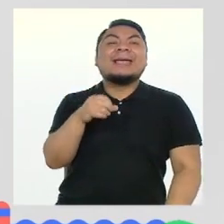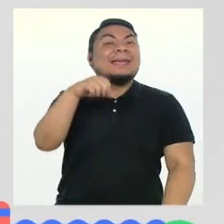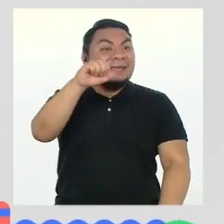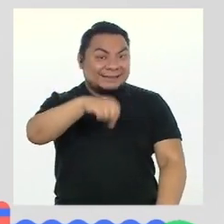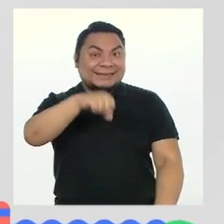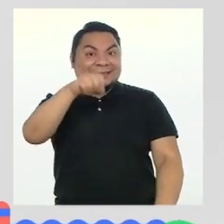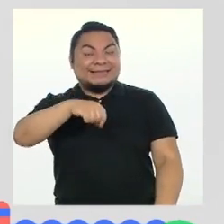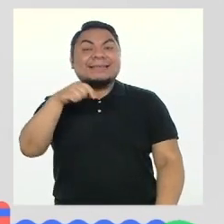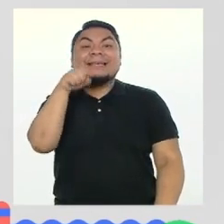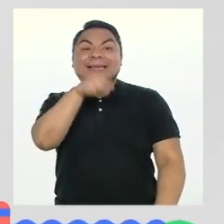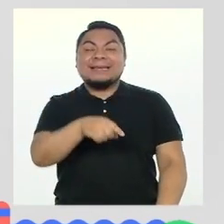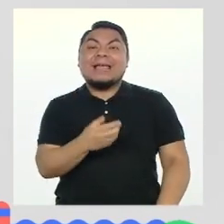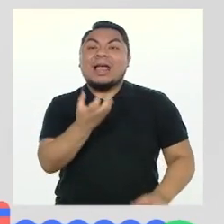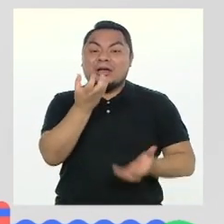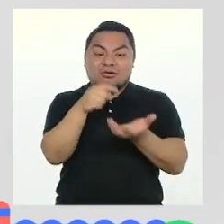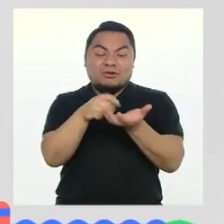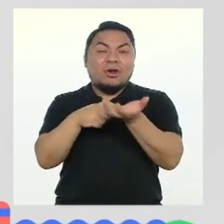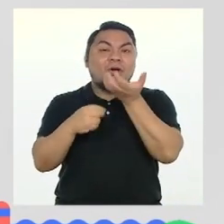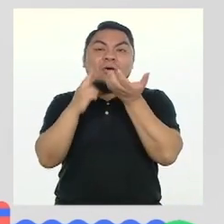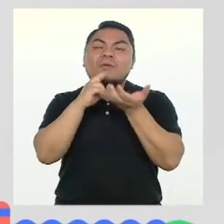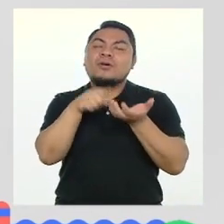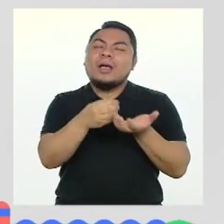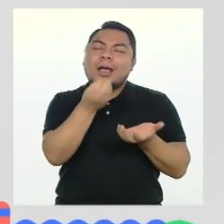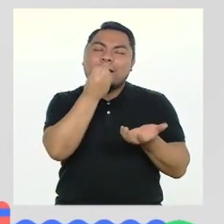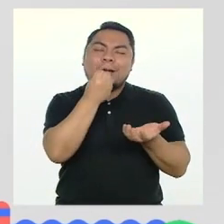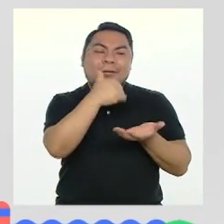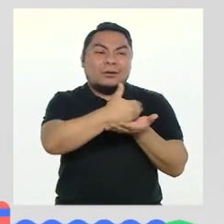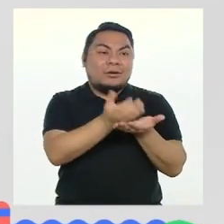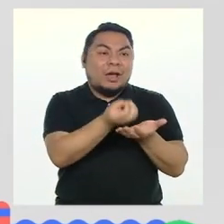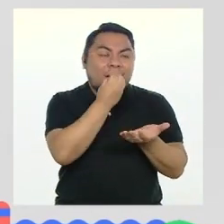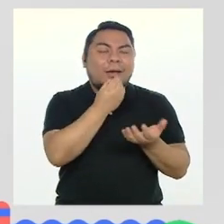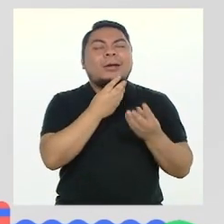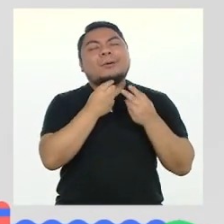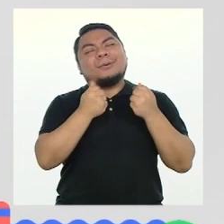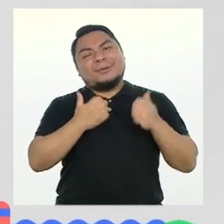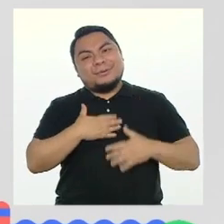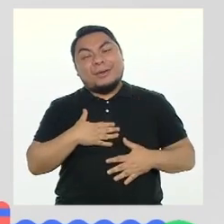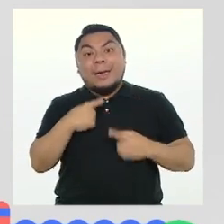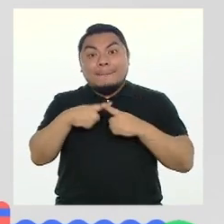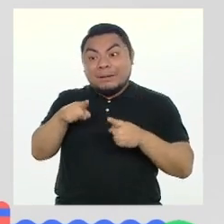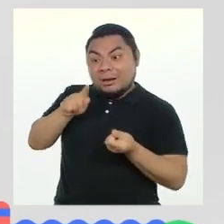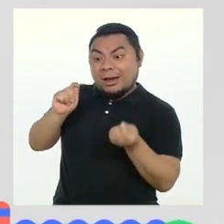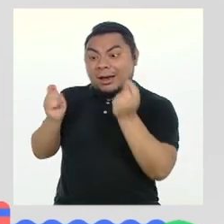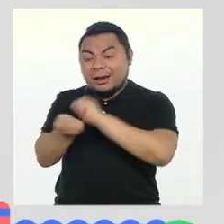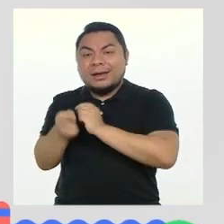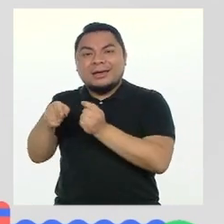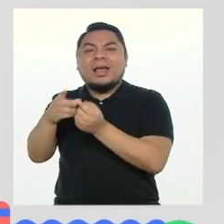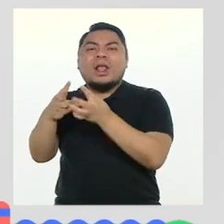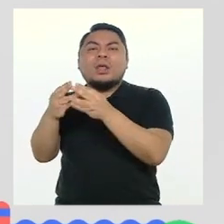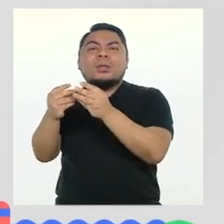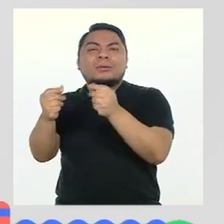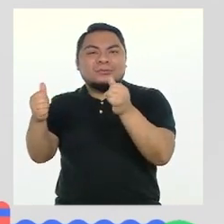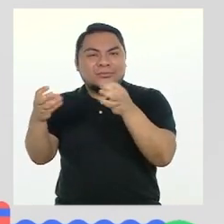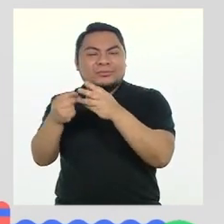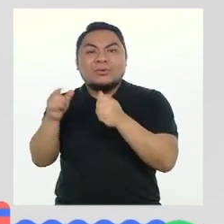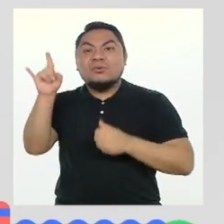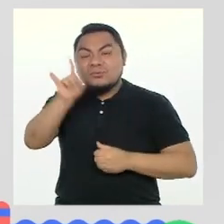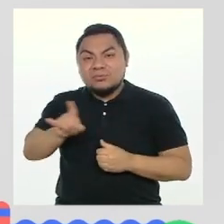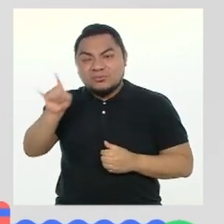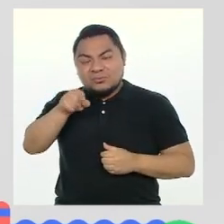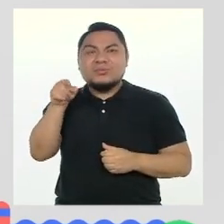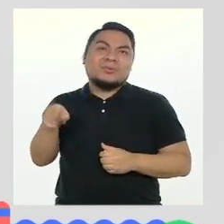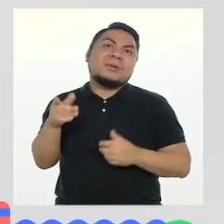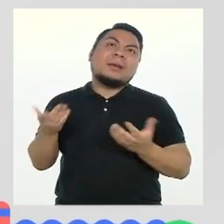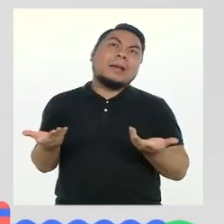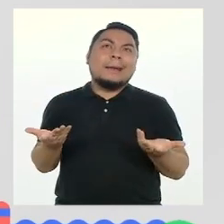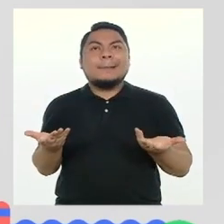¡Cierto! El tomate crudo es muy refrescante y cuando lo cocinamos se transforma en una pasta que puede ser usada